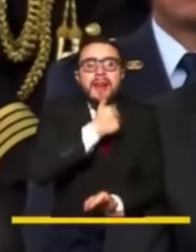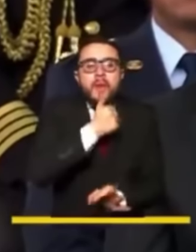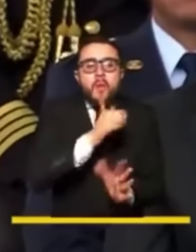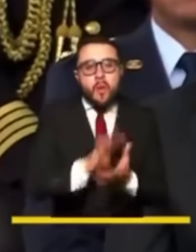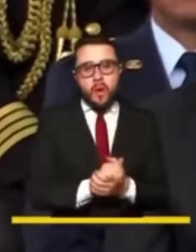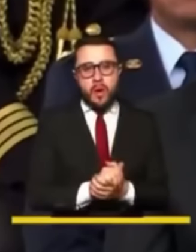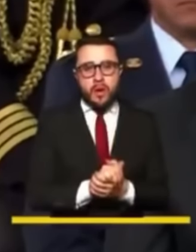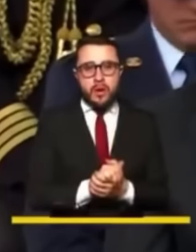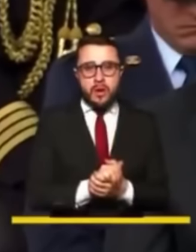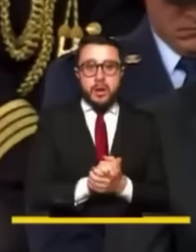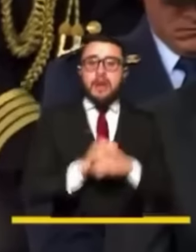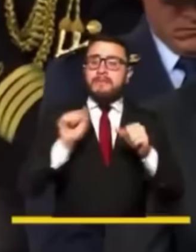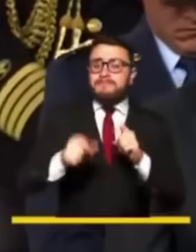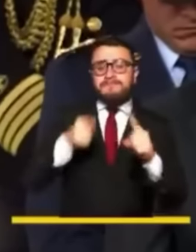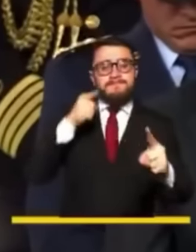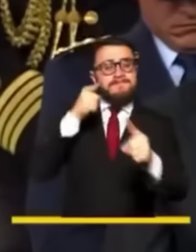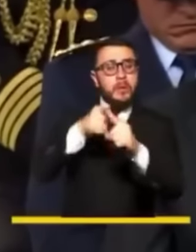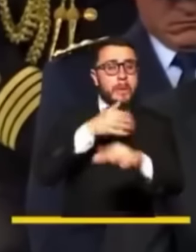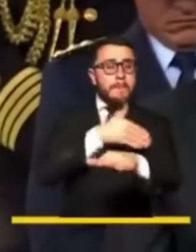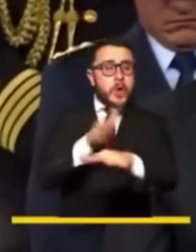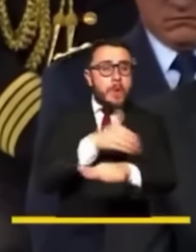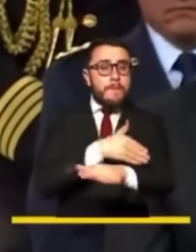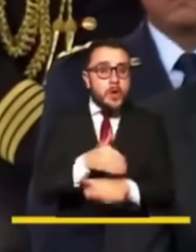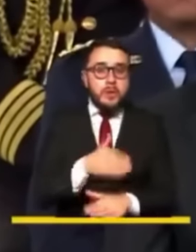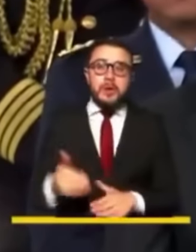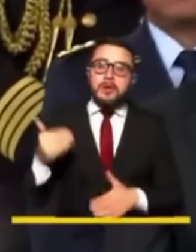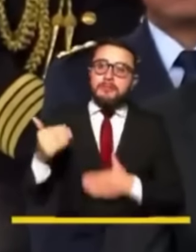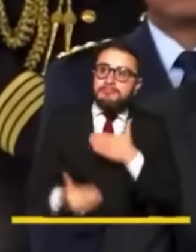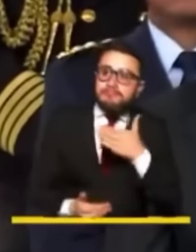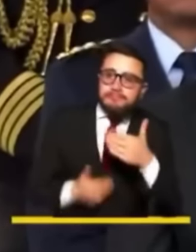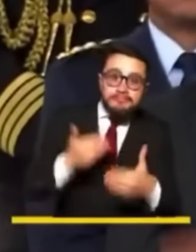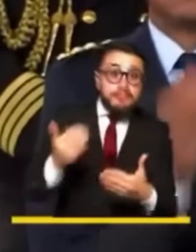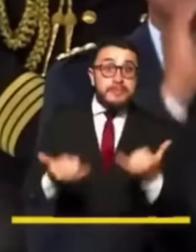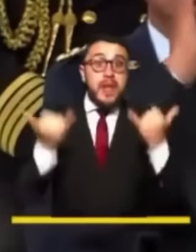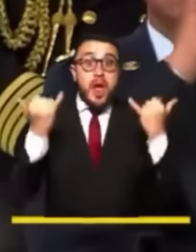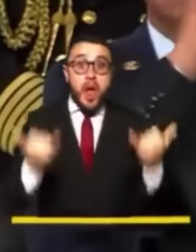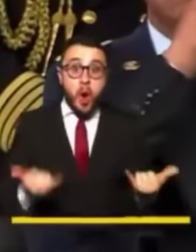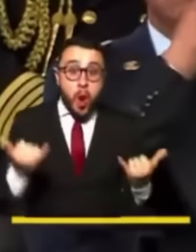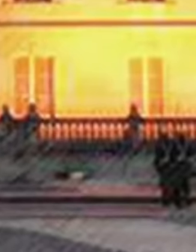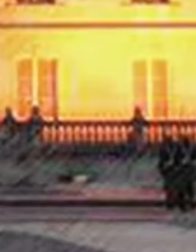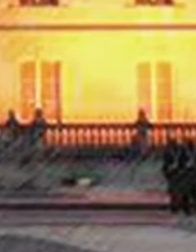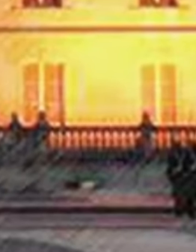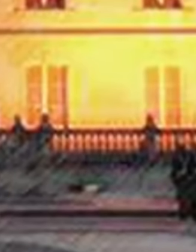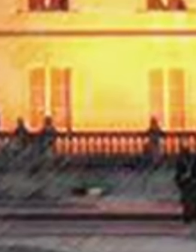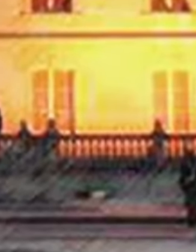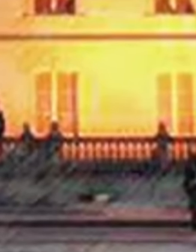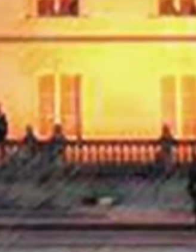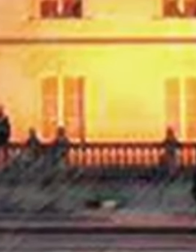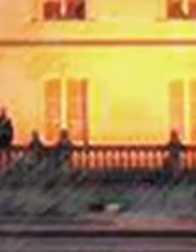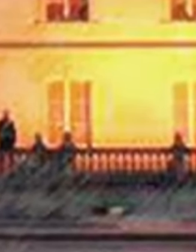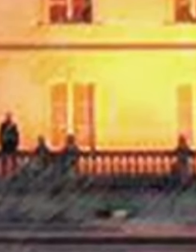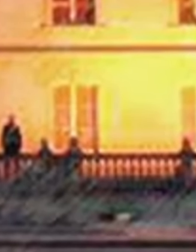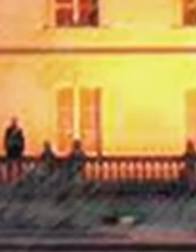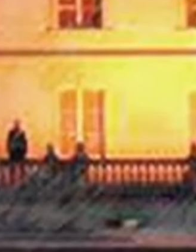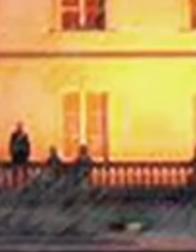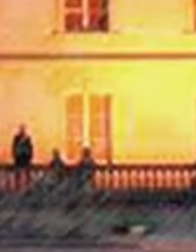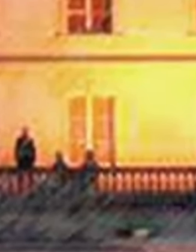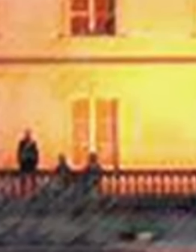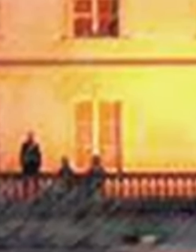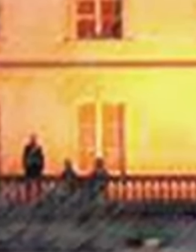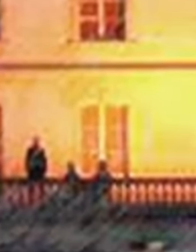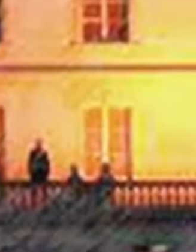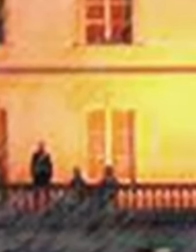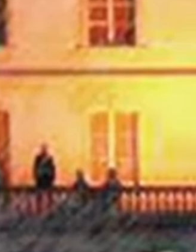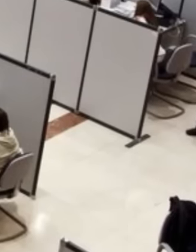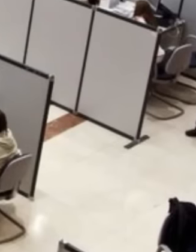embargo fue Claro que a día de hoy Colombia no está en riesgo inminente de un racionamiento de energía el día Cívico en Colombia tiene sobre todo un impacto en el